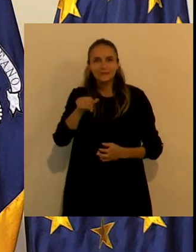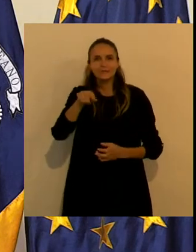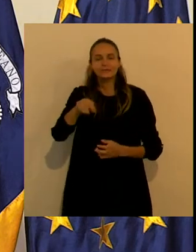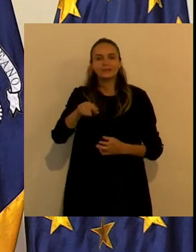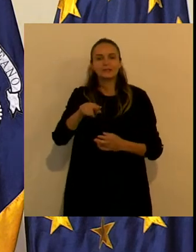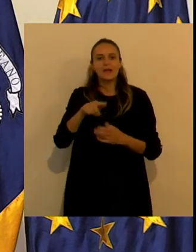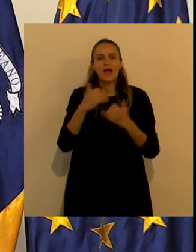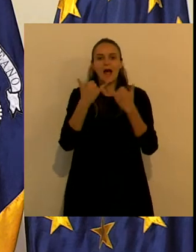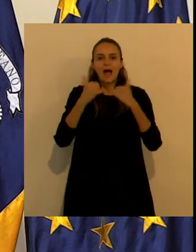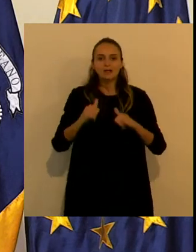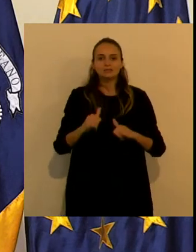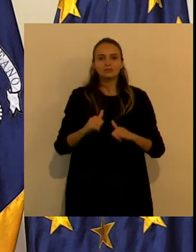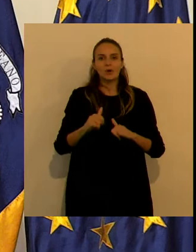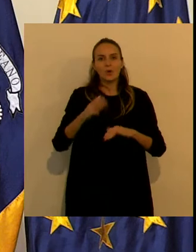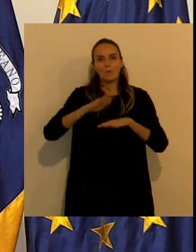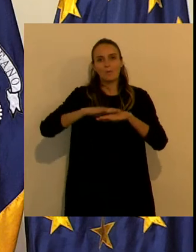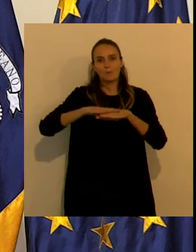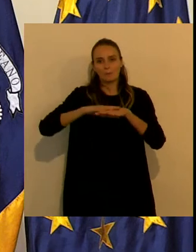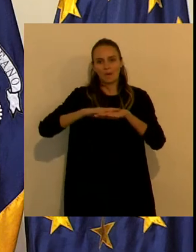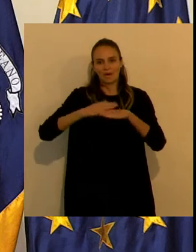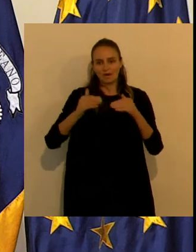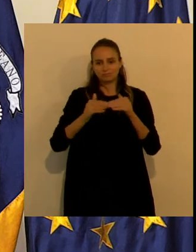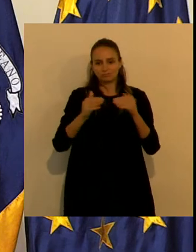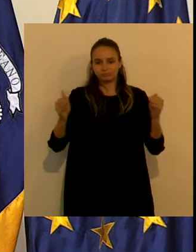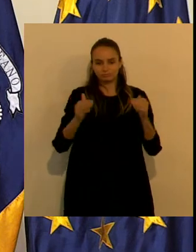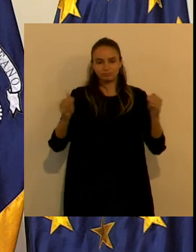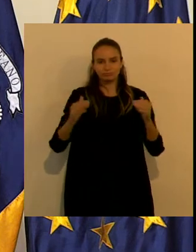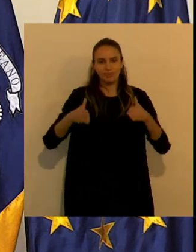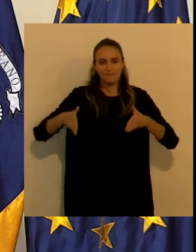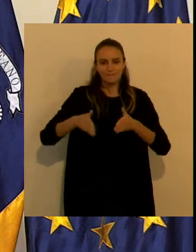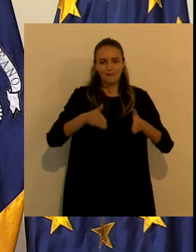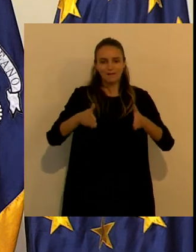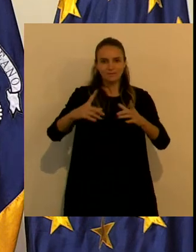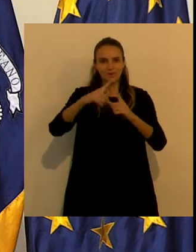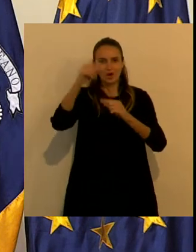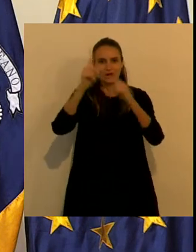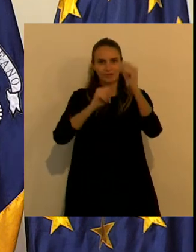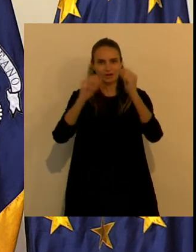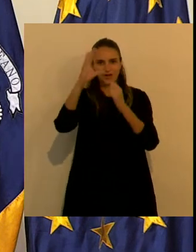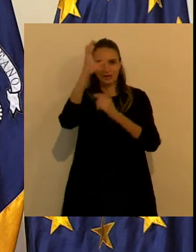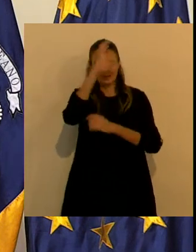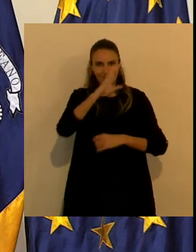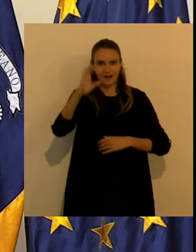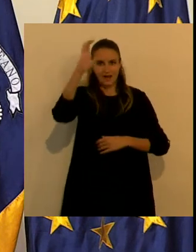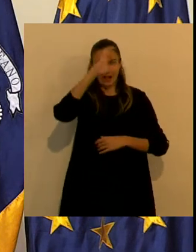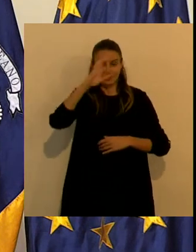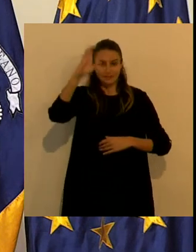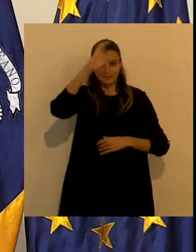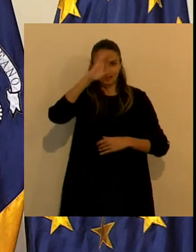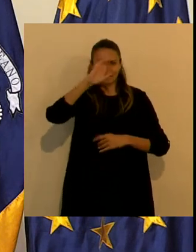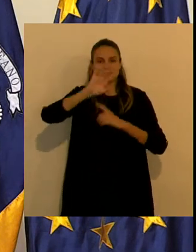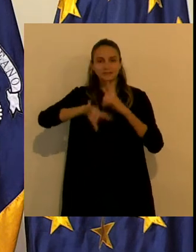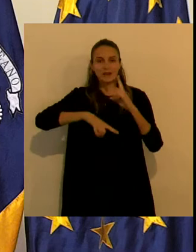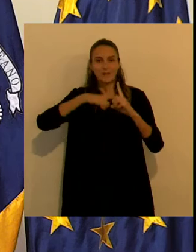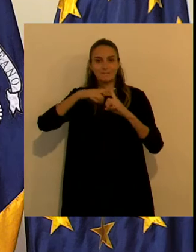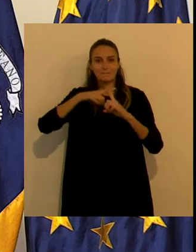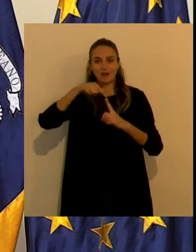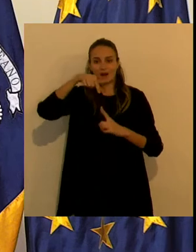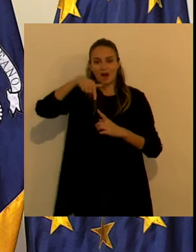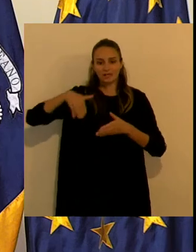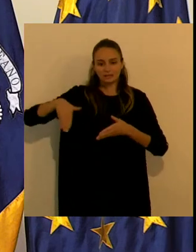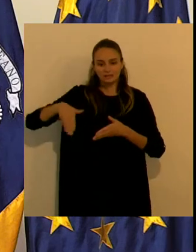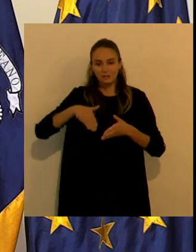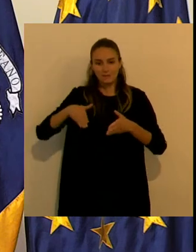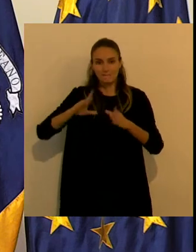la inauguración del Paseo de las Estrellas de la Ciencia y el monolito que permanecerá en la avenida marítima de